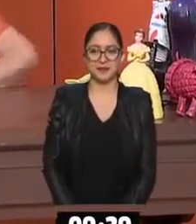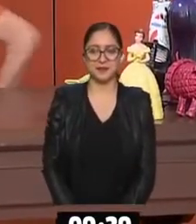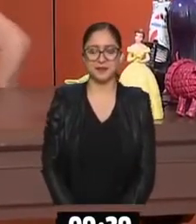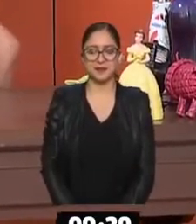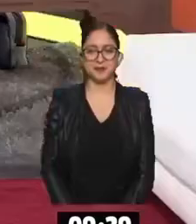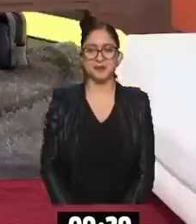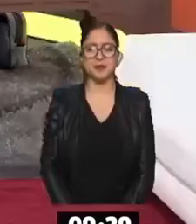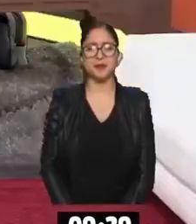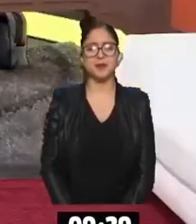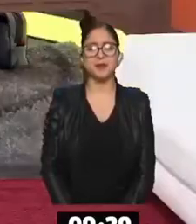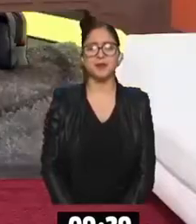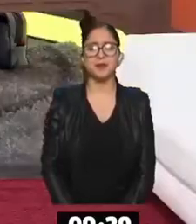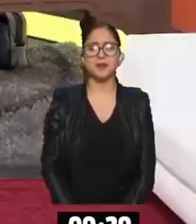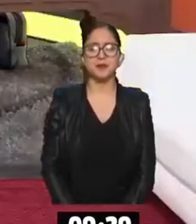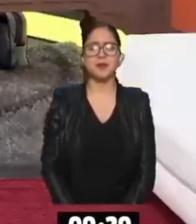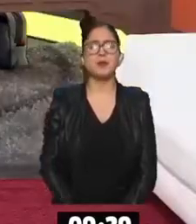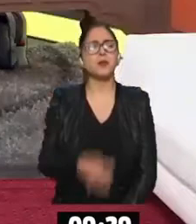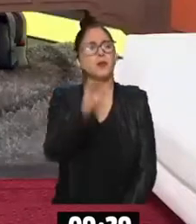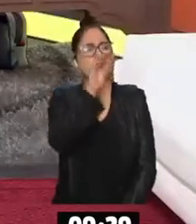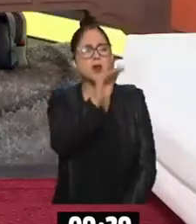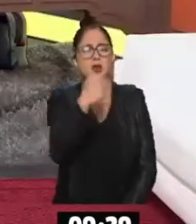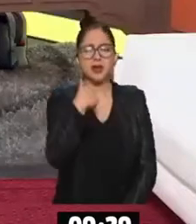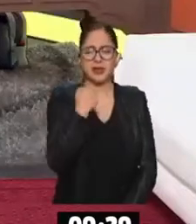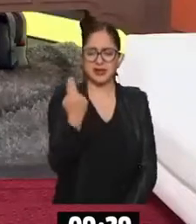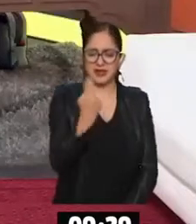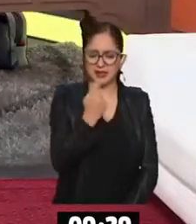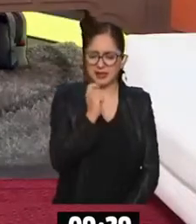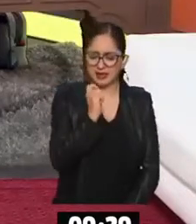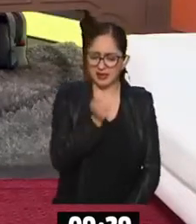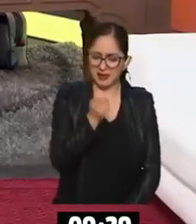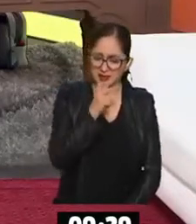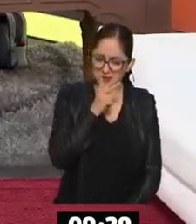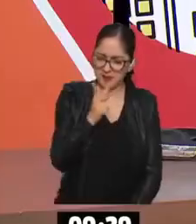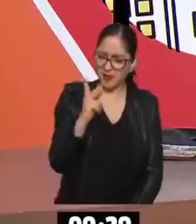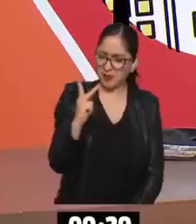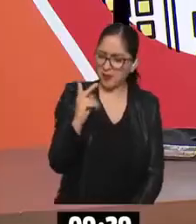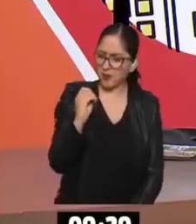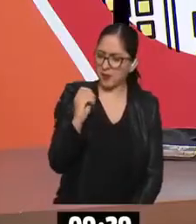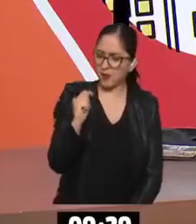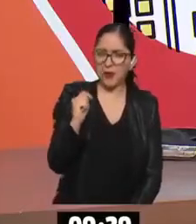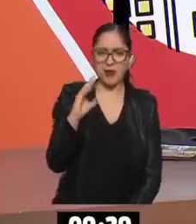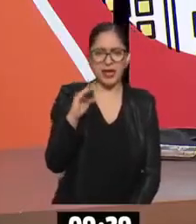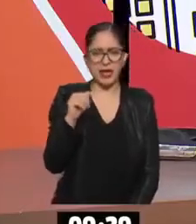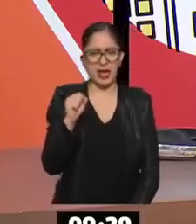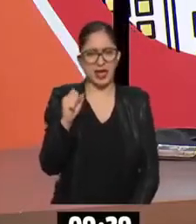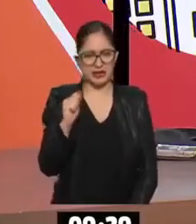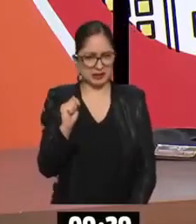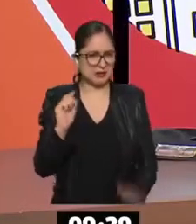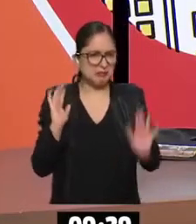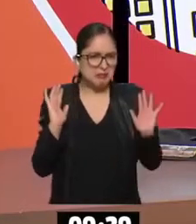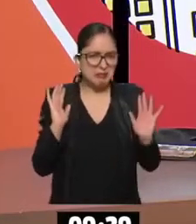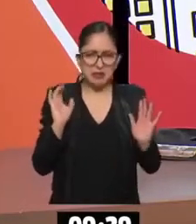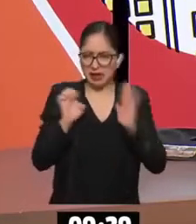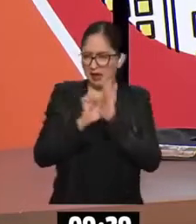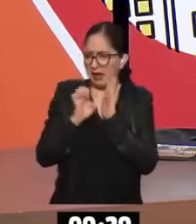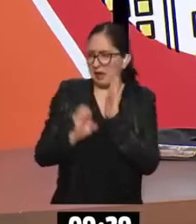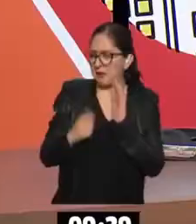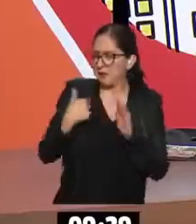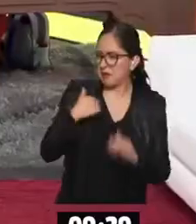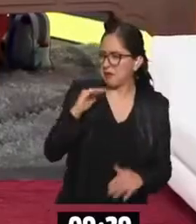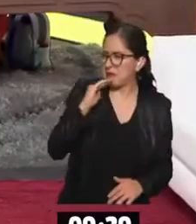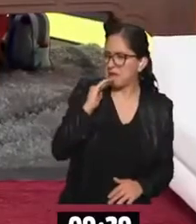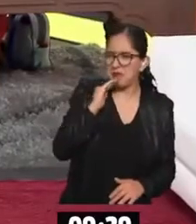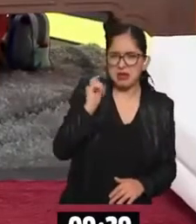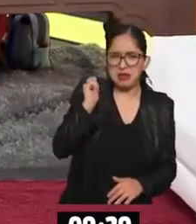Platícanos Oiga, pero empecemos por explicar qué es podcast. Sí. Porque ahí mi jefecita se va a quedar así como de como que el globero, no el